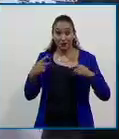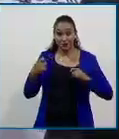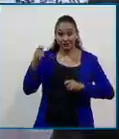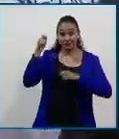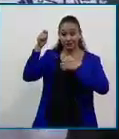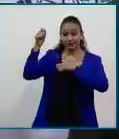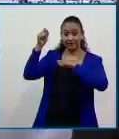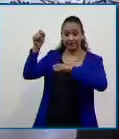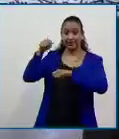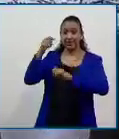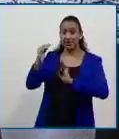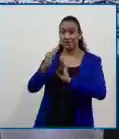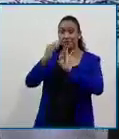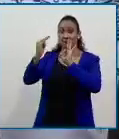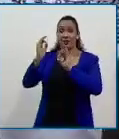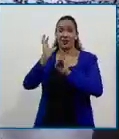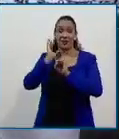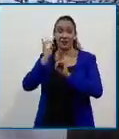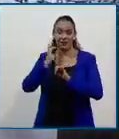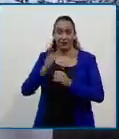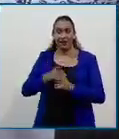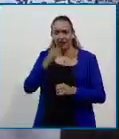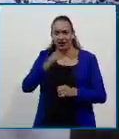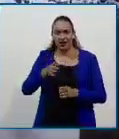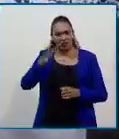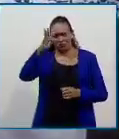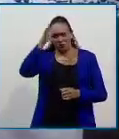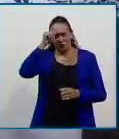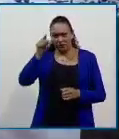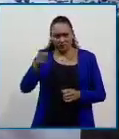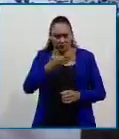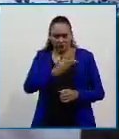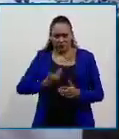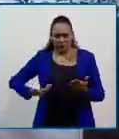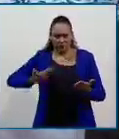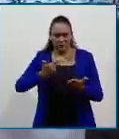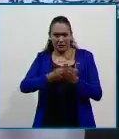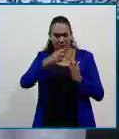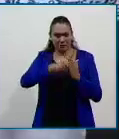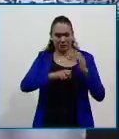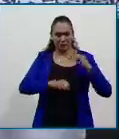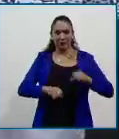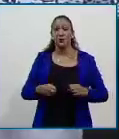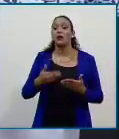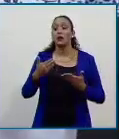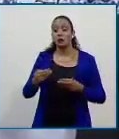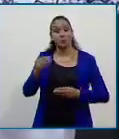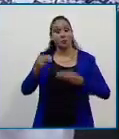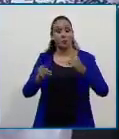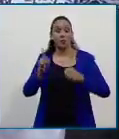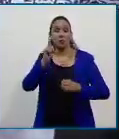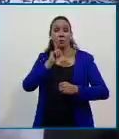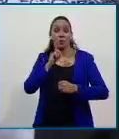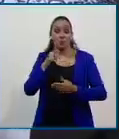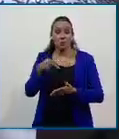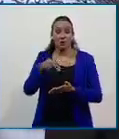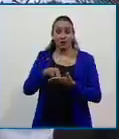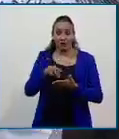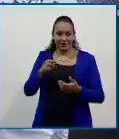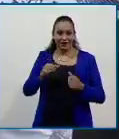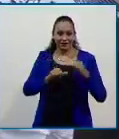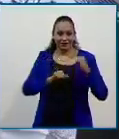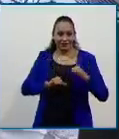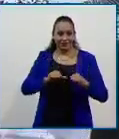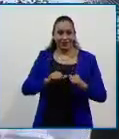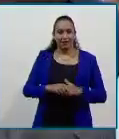Unión y su impacto en la independencia judicial, la Asociación Nacional de Magistrados de Circuito y Jueces de Distrito del Poder